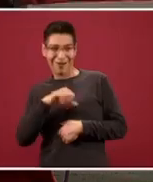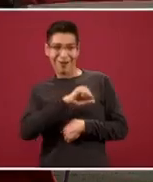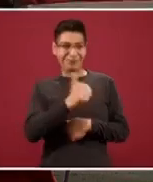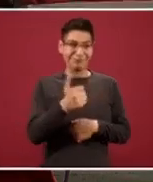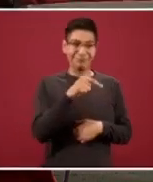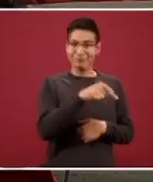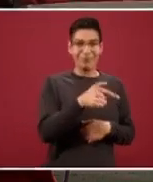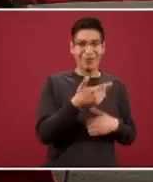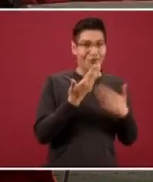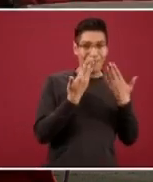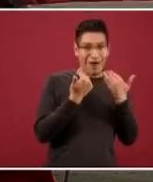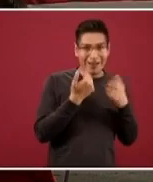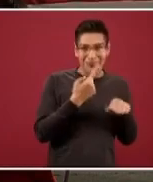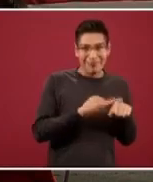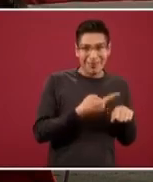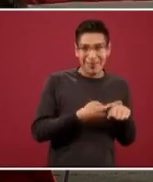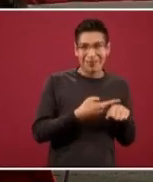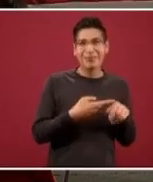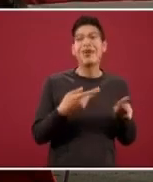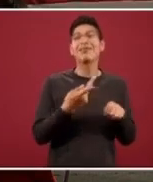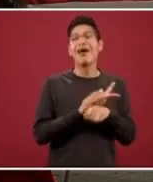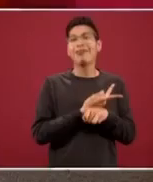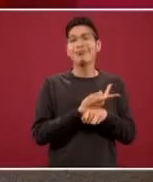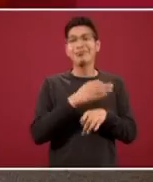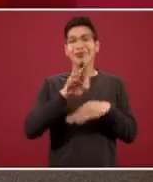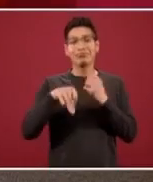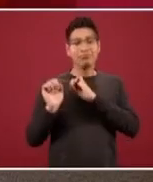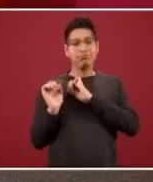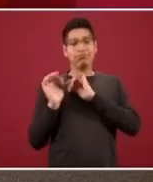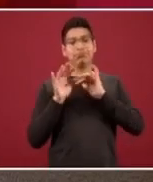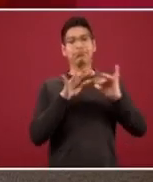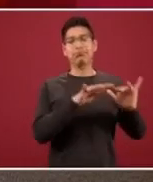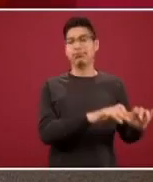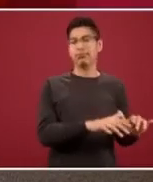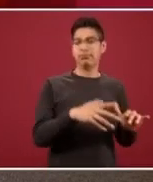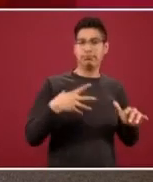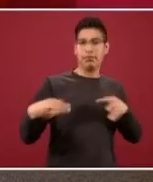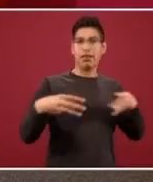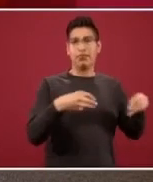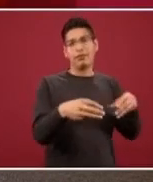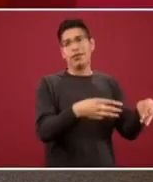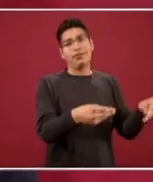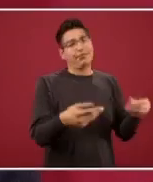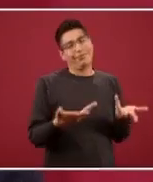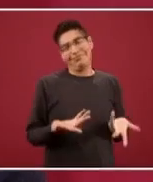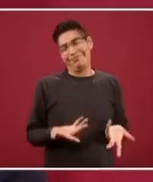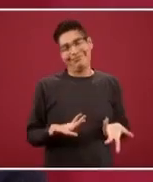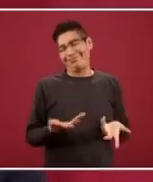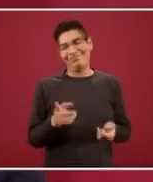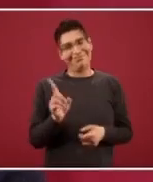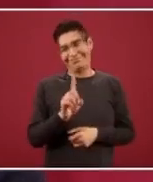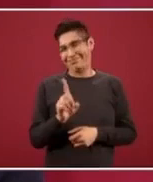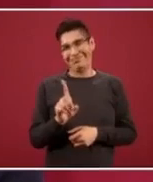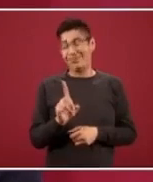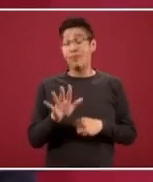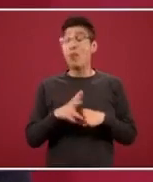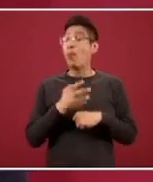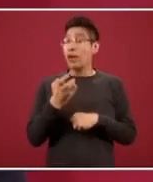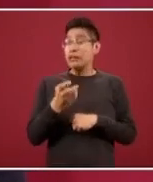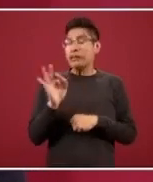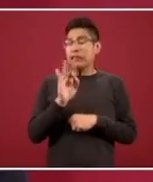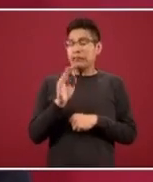contagiadero. Entonces el instituto lo que está haciendo es esta estrategia para que